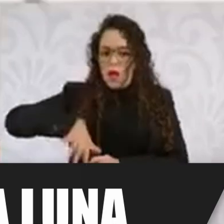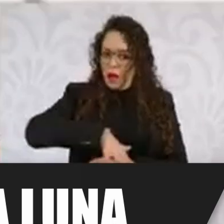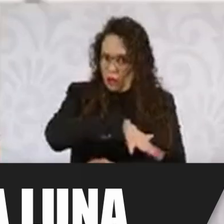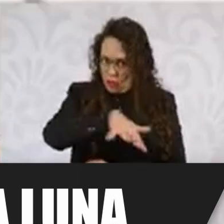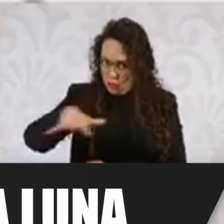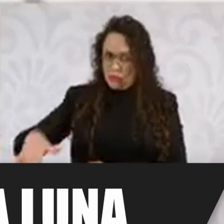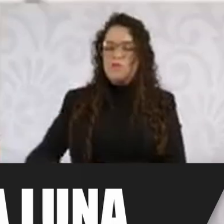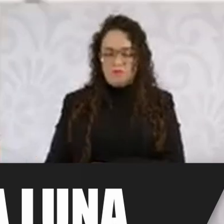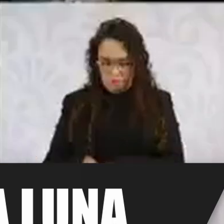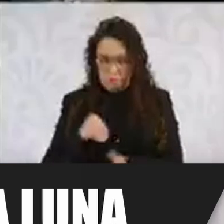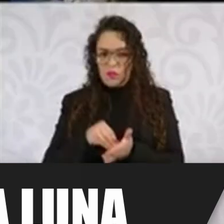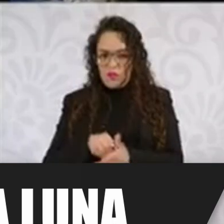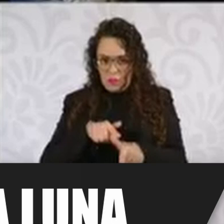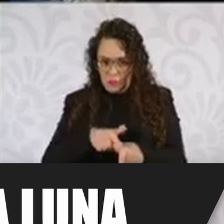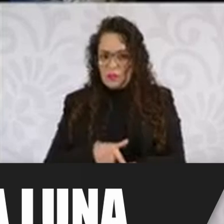buscando.